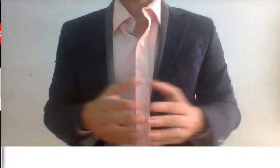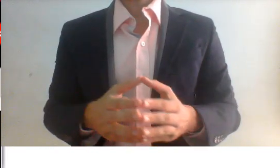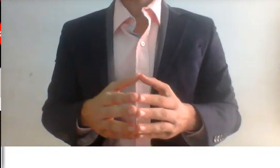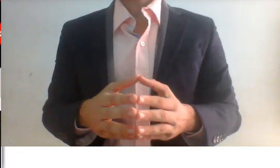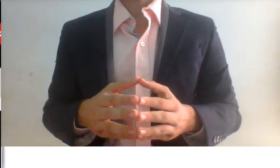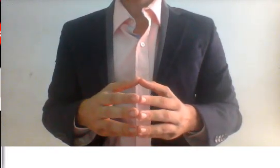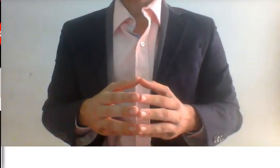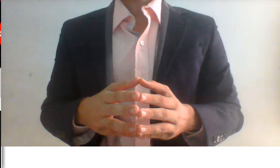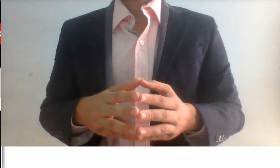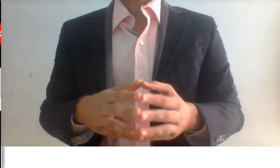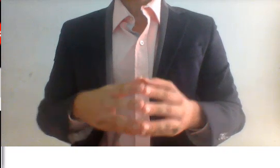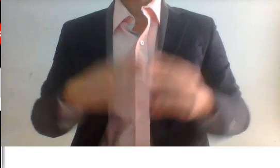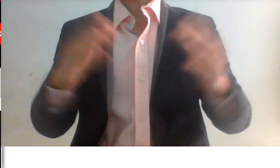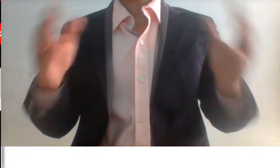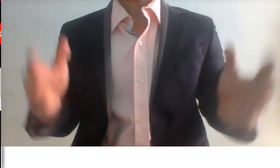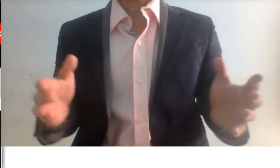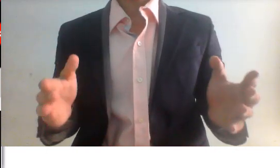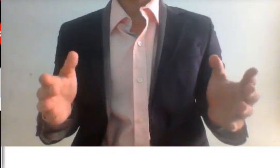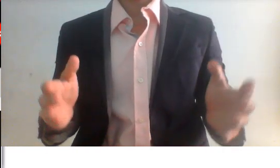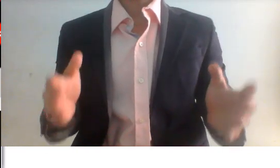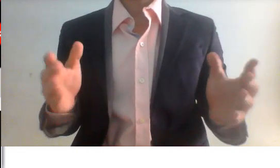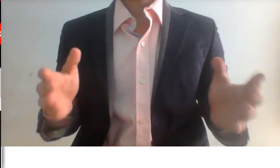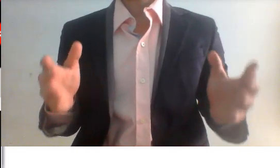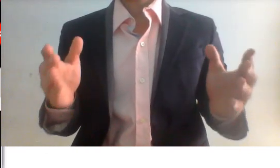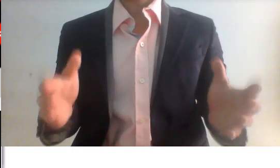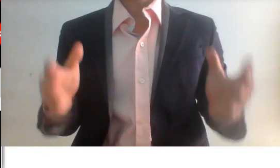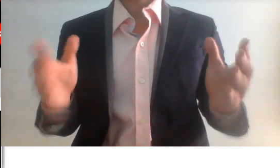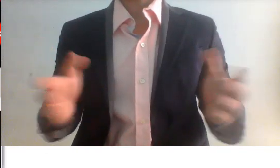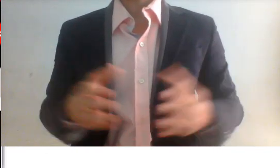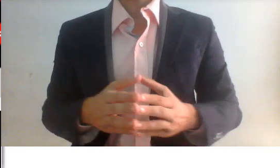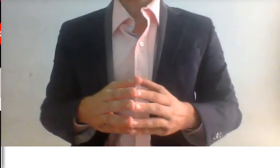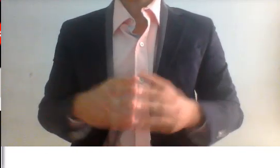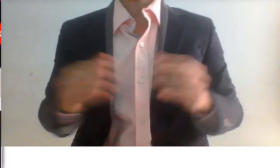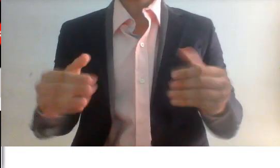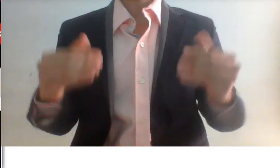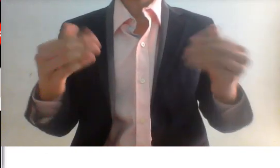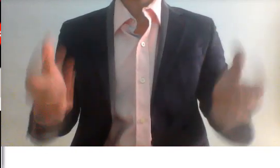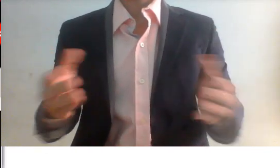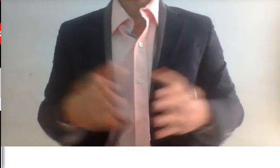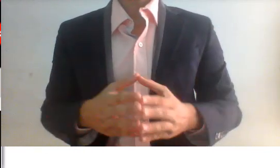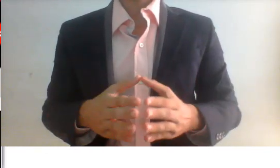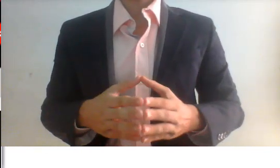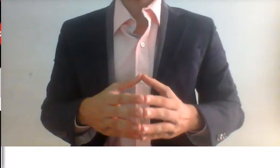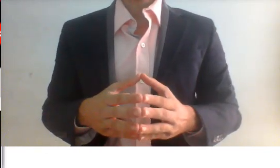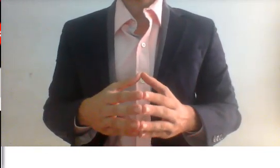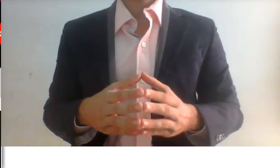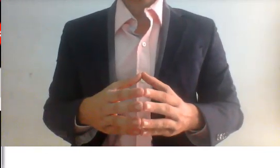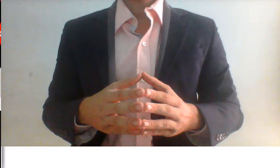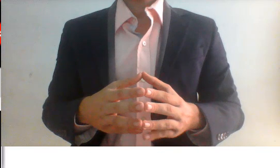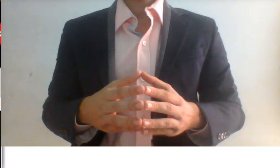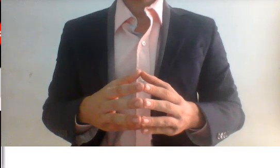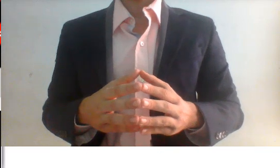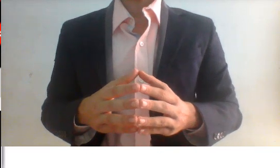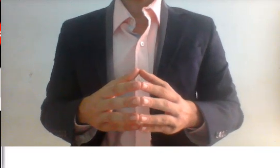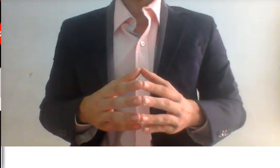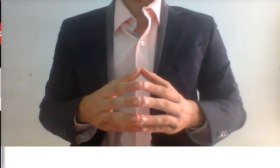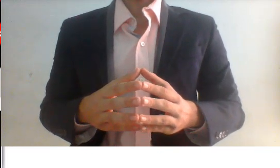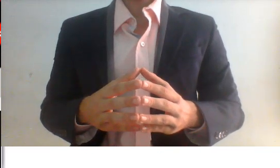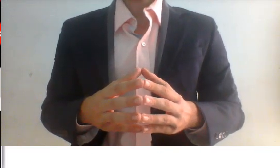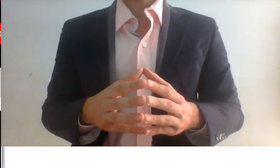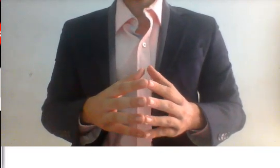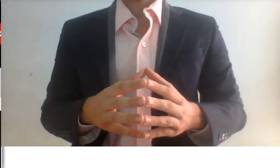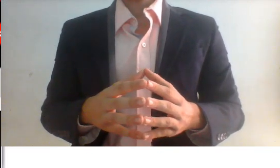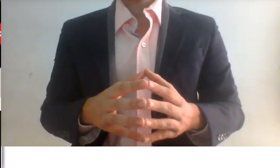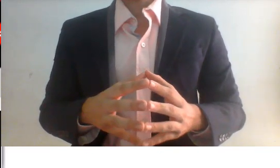un dato importante a destacar, que todavía se adeudan 6 millones de dólares. Toda esta deuda es 6 millones de dólares. Desde ahí es donde ya